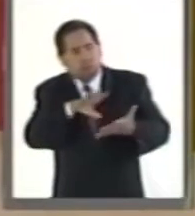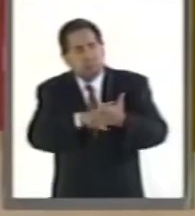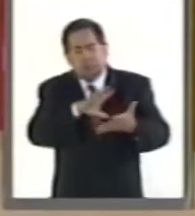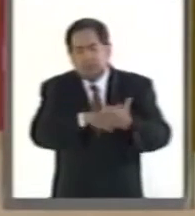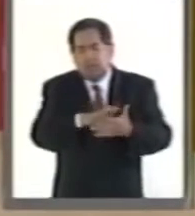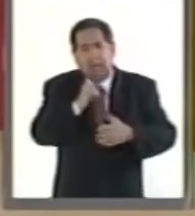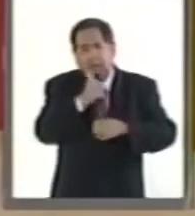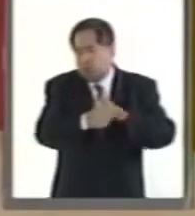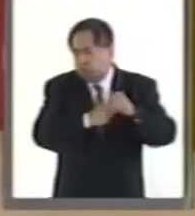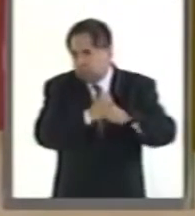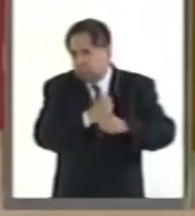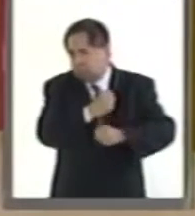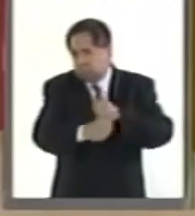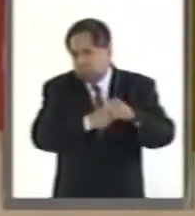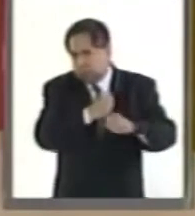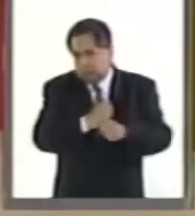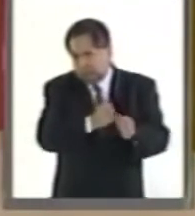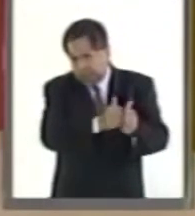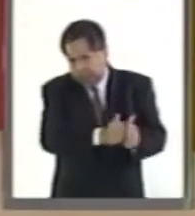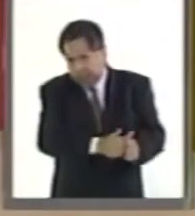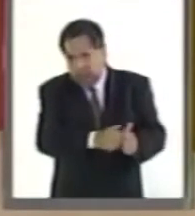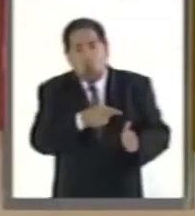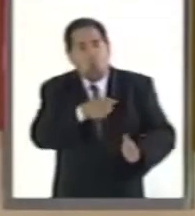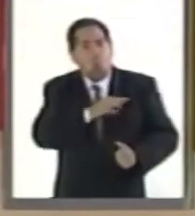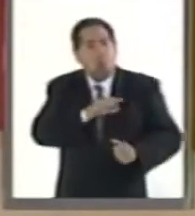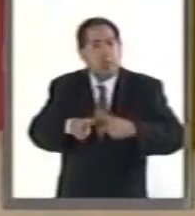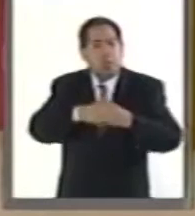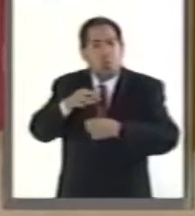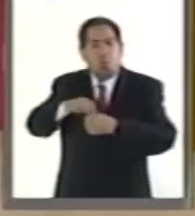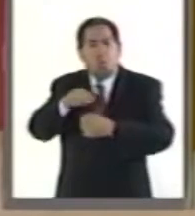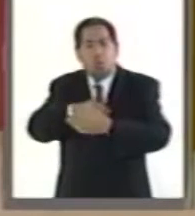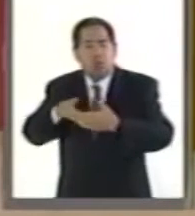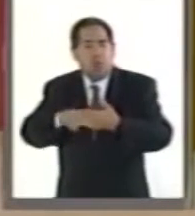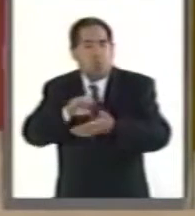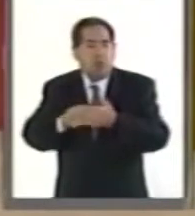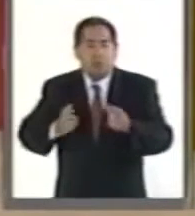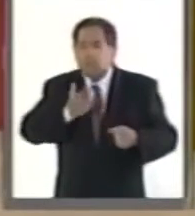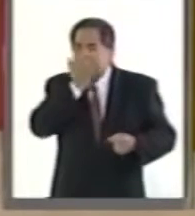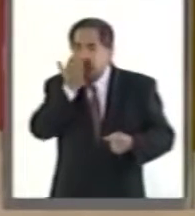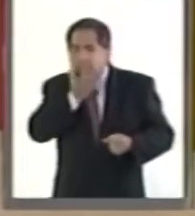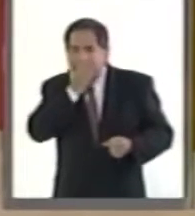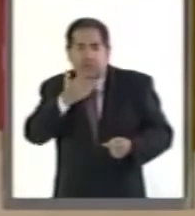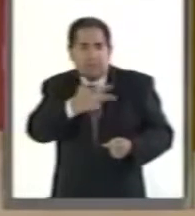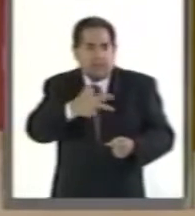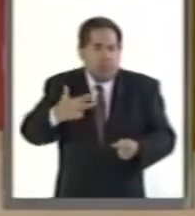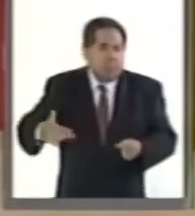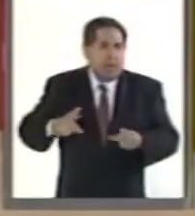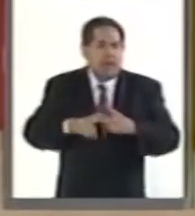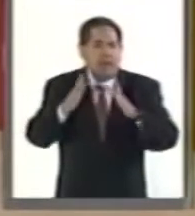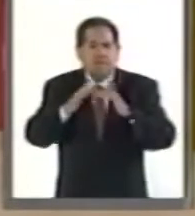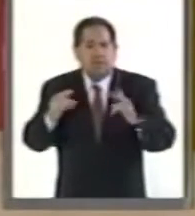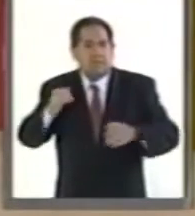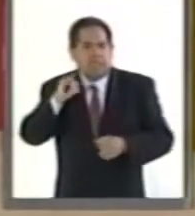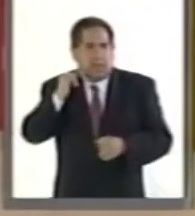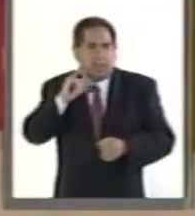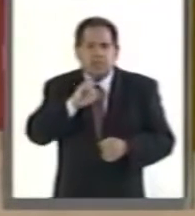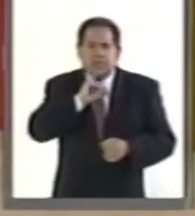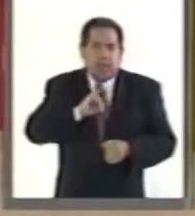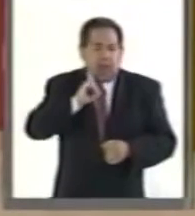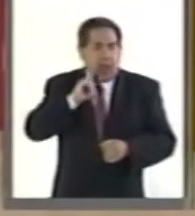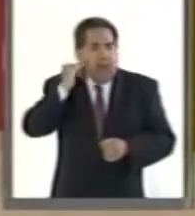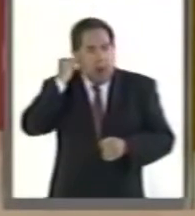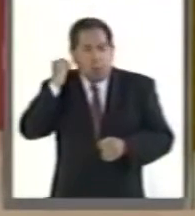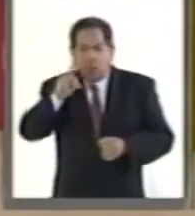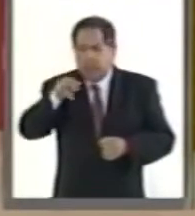cumpliendo una sanción de privación de libertad, como la República Checa, Dinamarca, Francia, Israel, Japón,